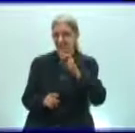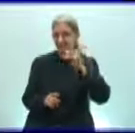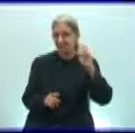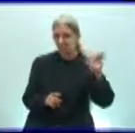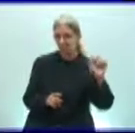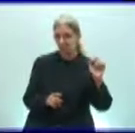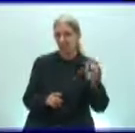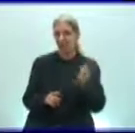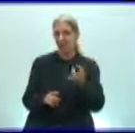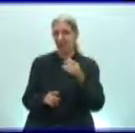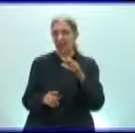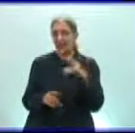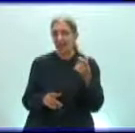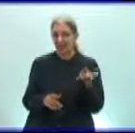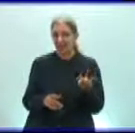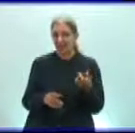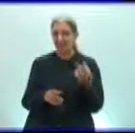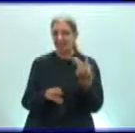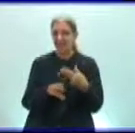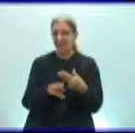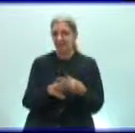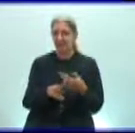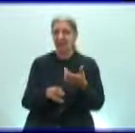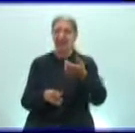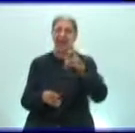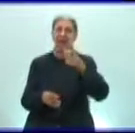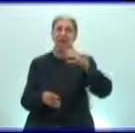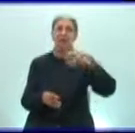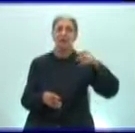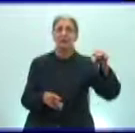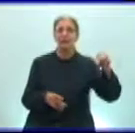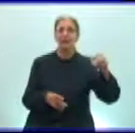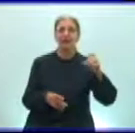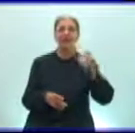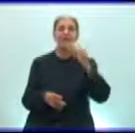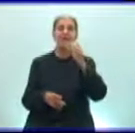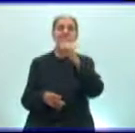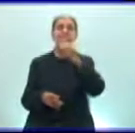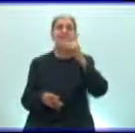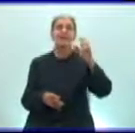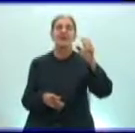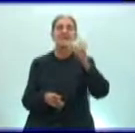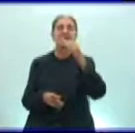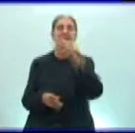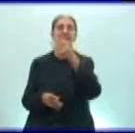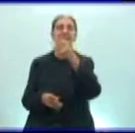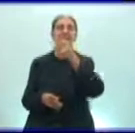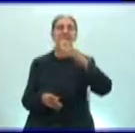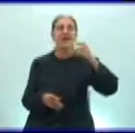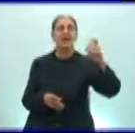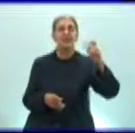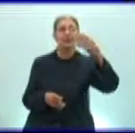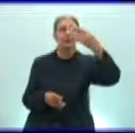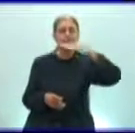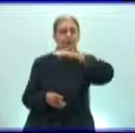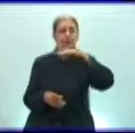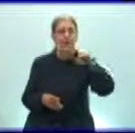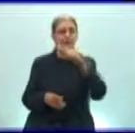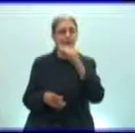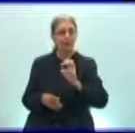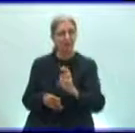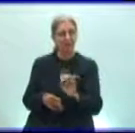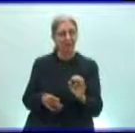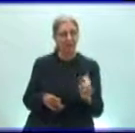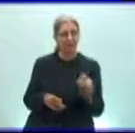fracción algebraica se llaman ecuaciones fraccionarias. Fíjense, fracción algebraica, recuerda, la definimos anteriormente,